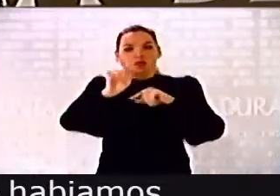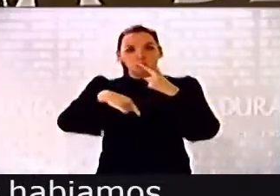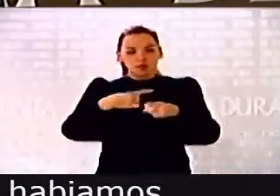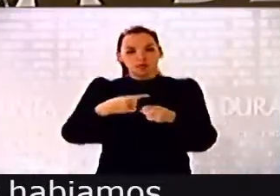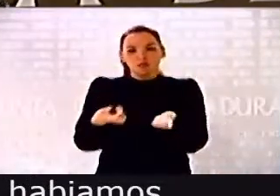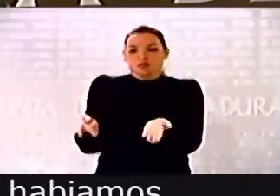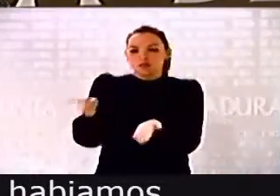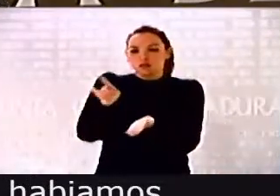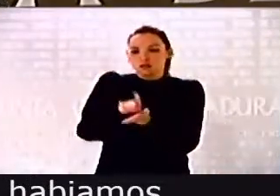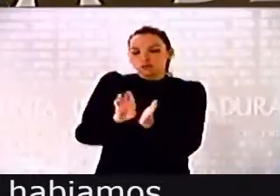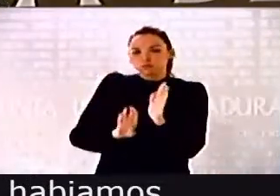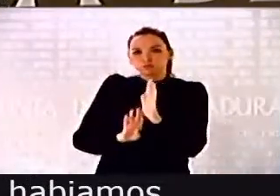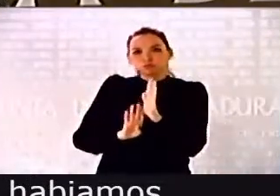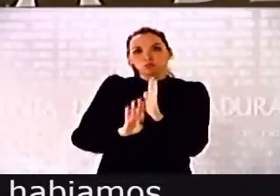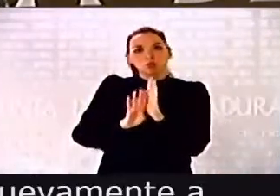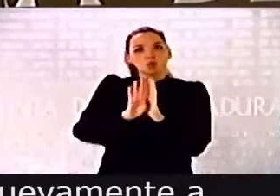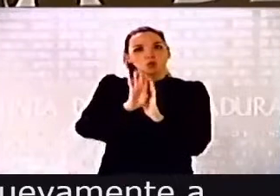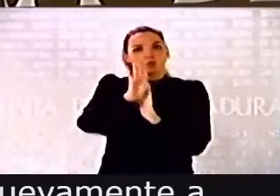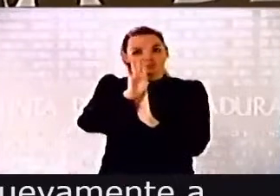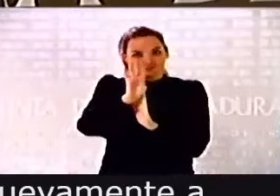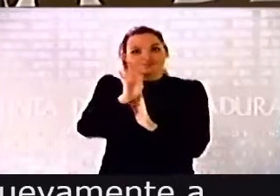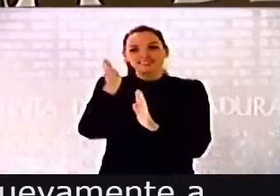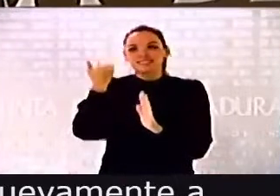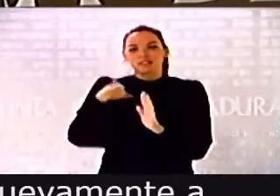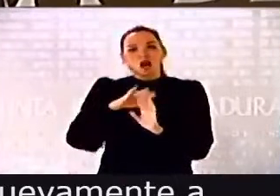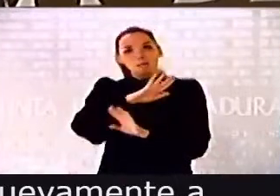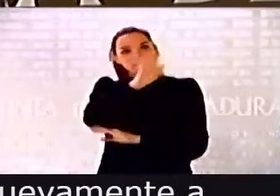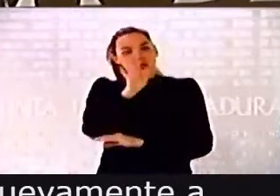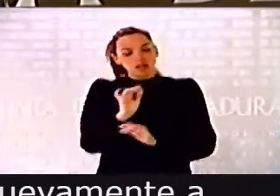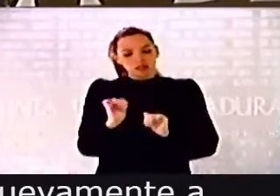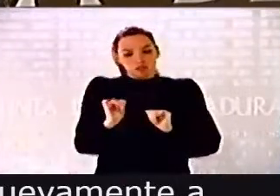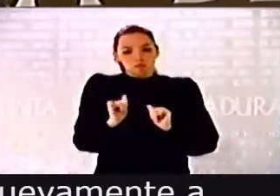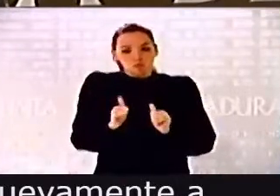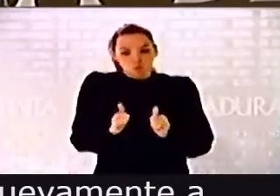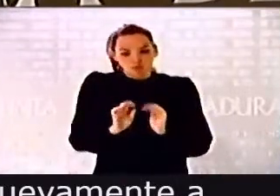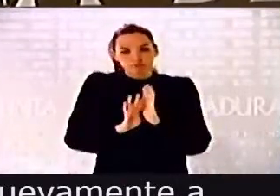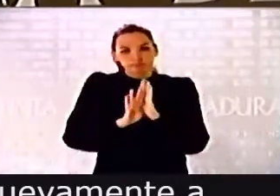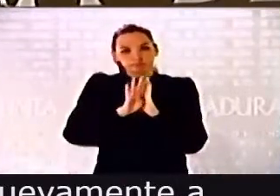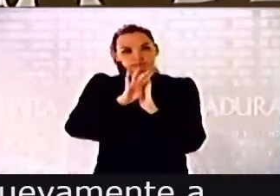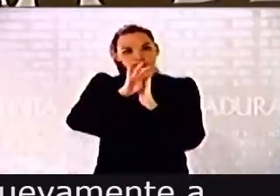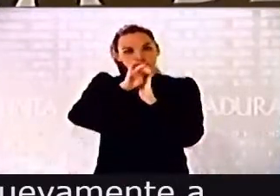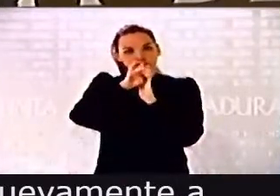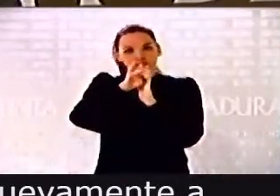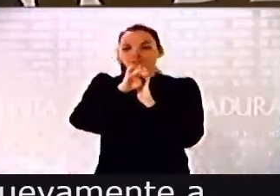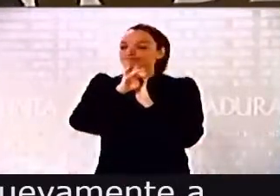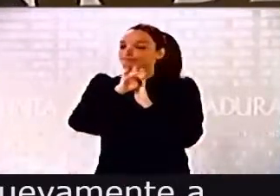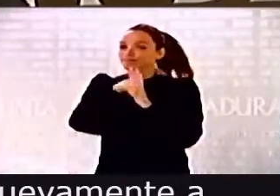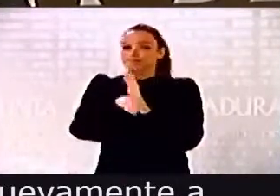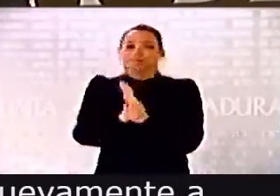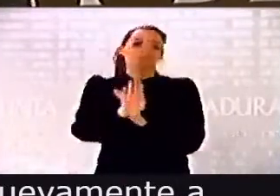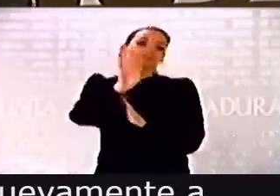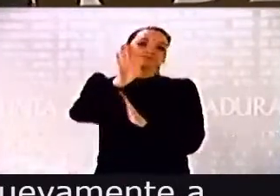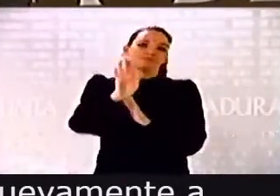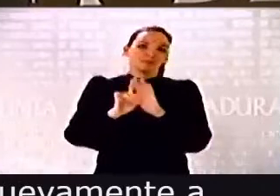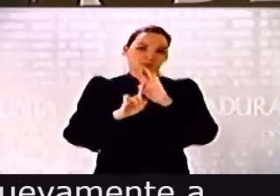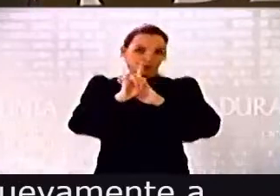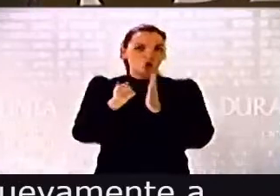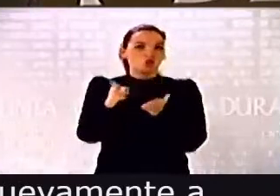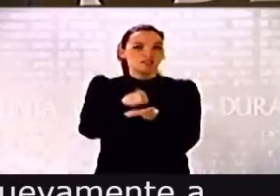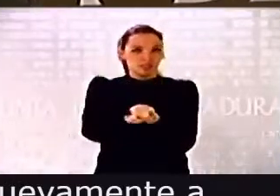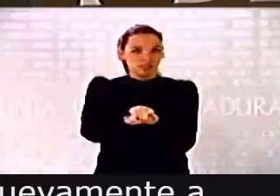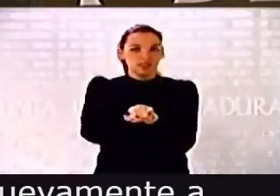nuevamente, a partir de entonces, que habíamos empezado con una progresión descendente inicial, hemos vuelto a comenzar a crecer y en los últimos